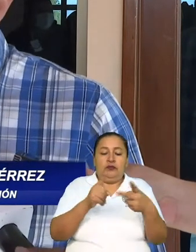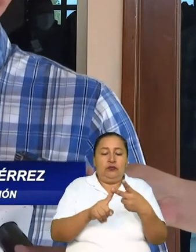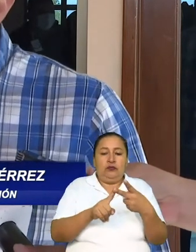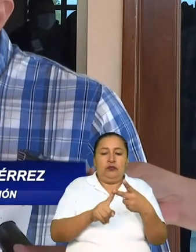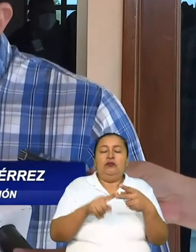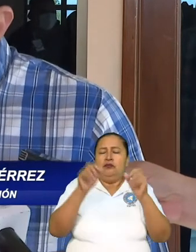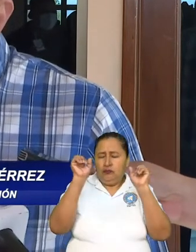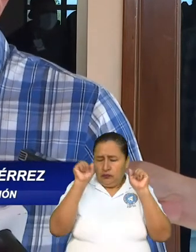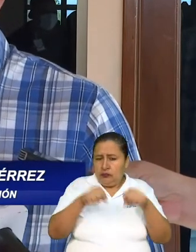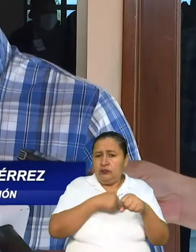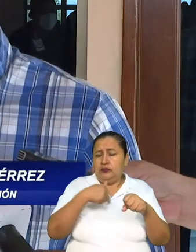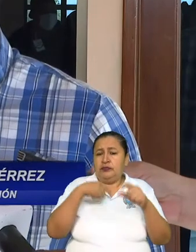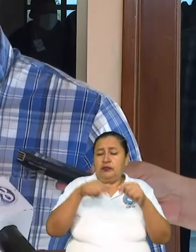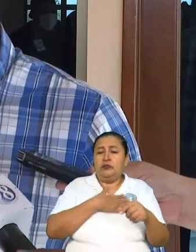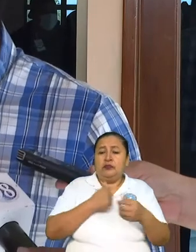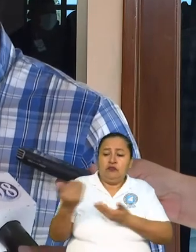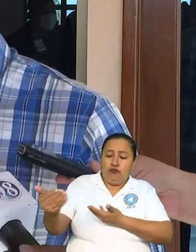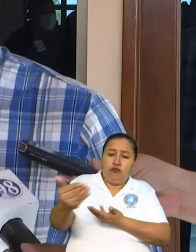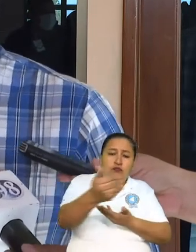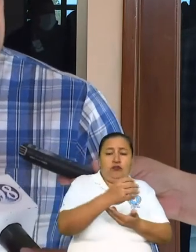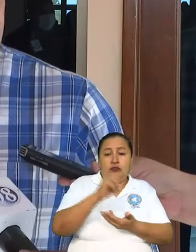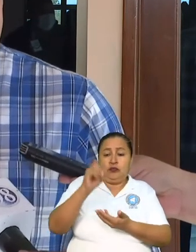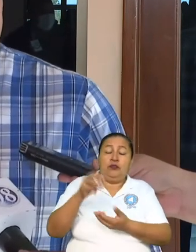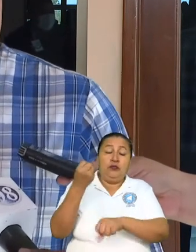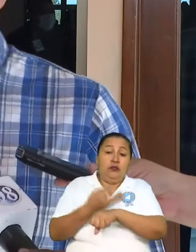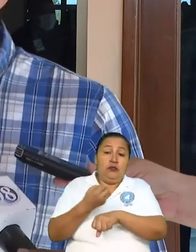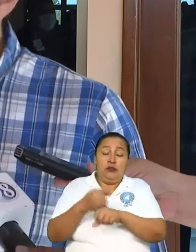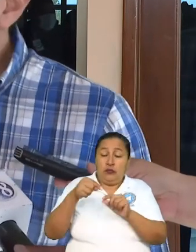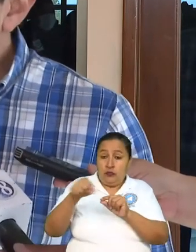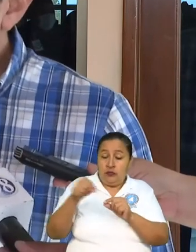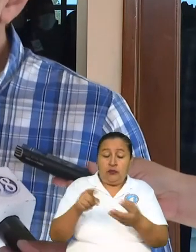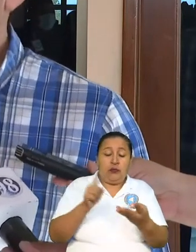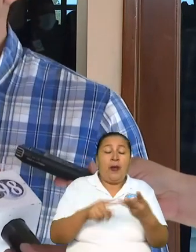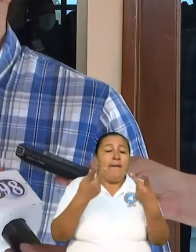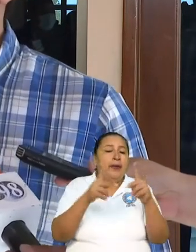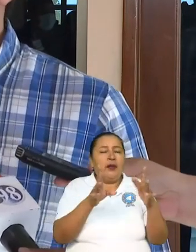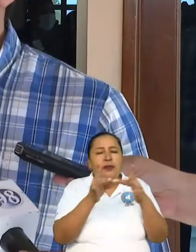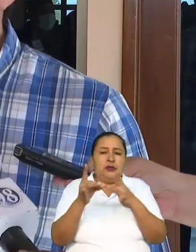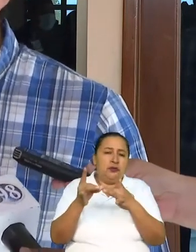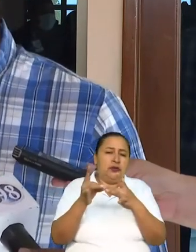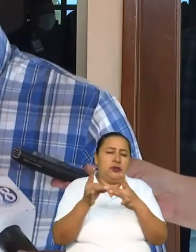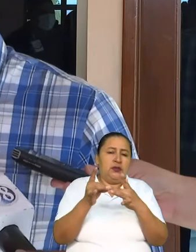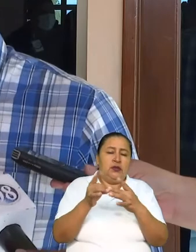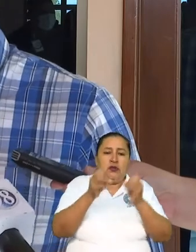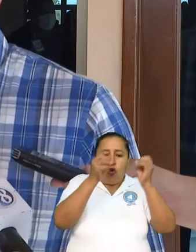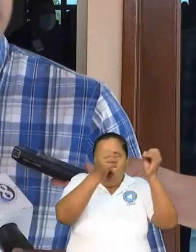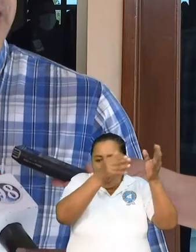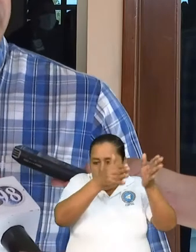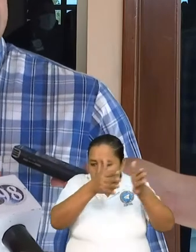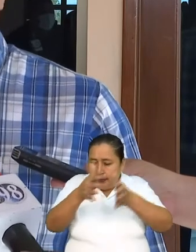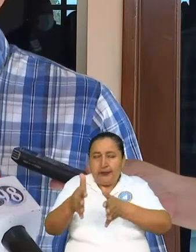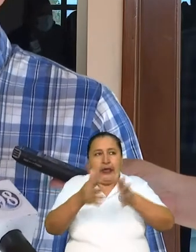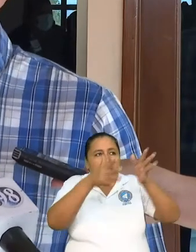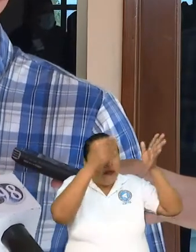capacidad para mejorar sus recaudaciones en las alcaldías municipales, pero fundamentalmente ordenar, es un